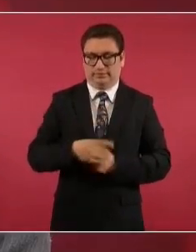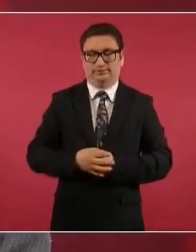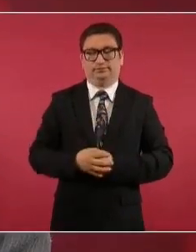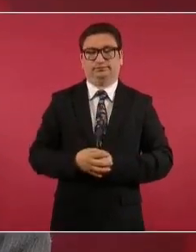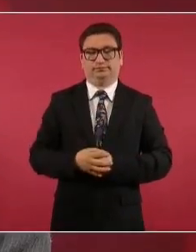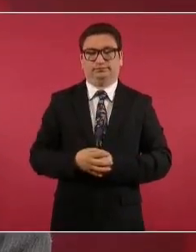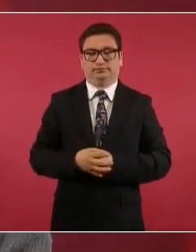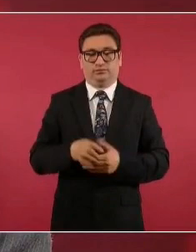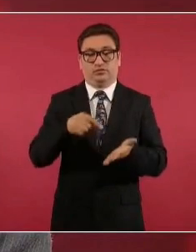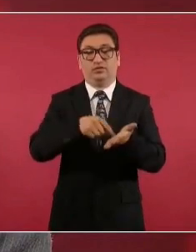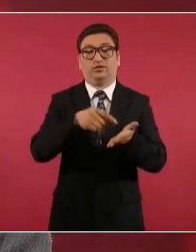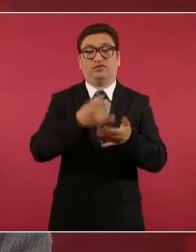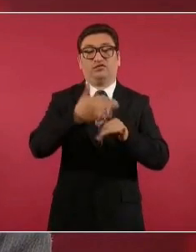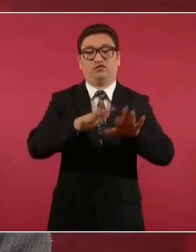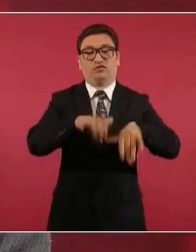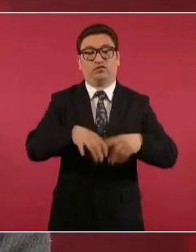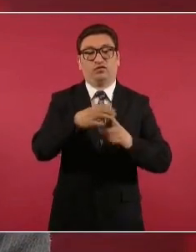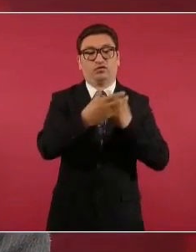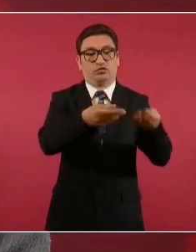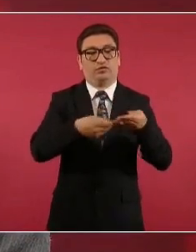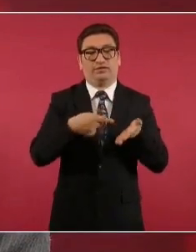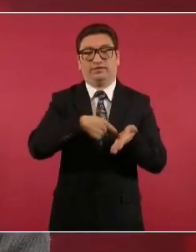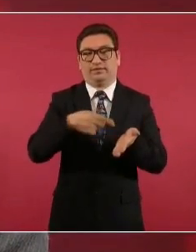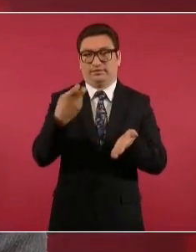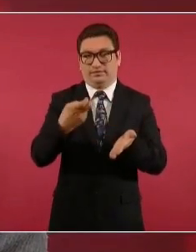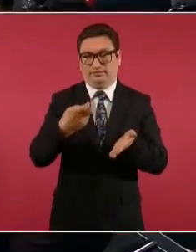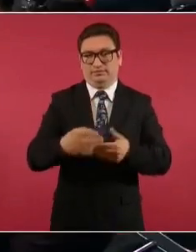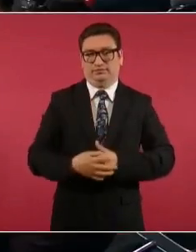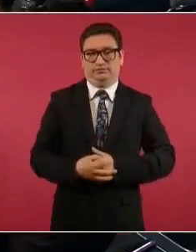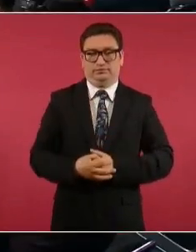establecía el informe de la comisión.